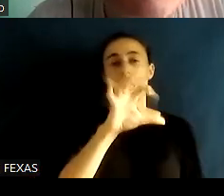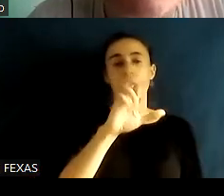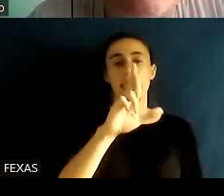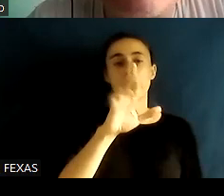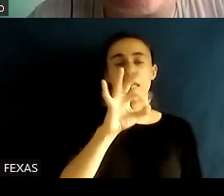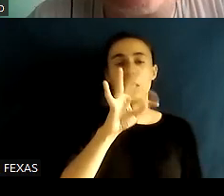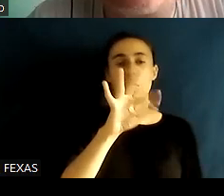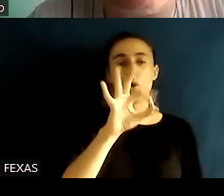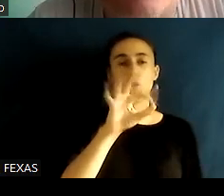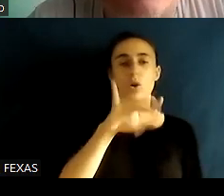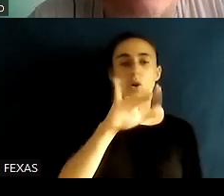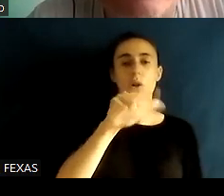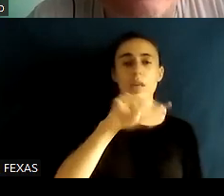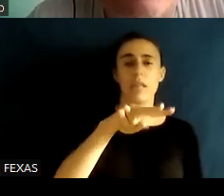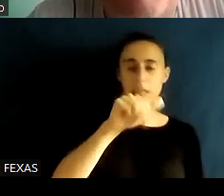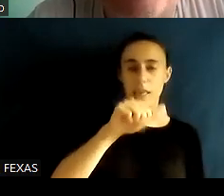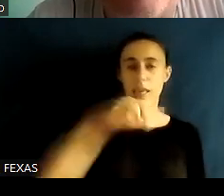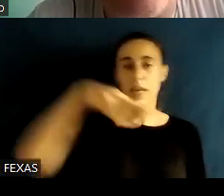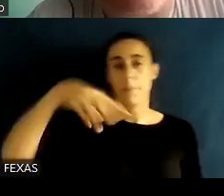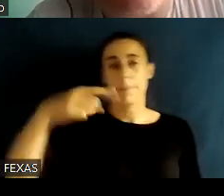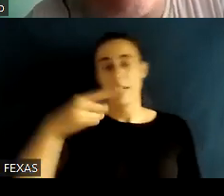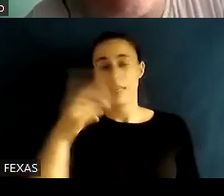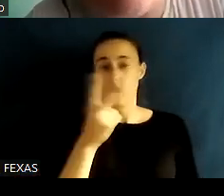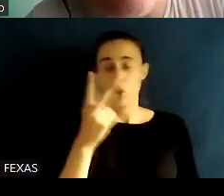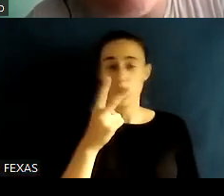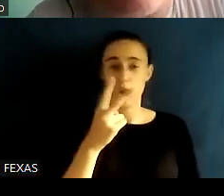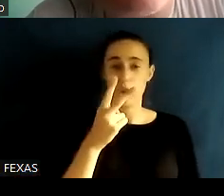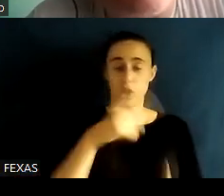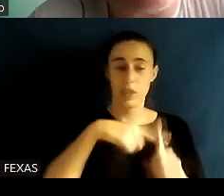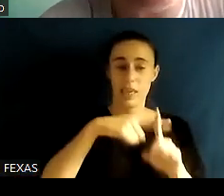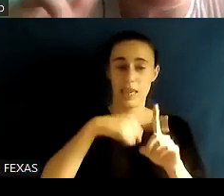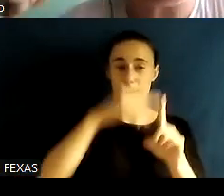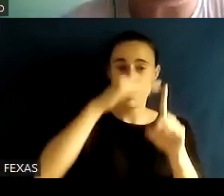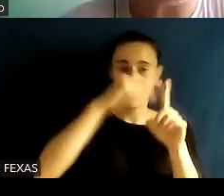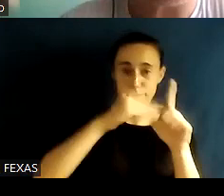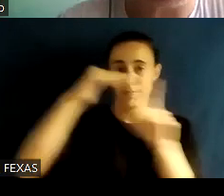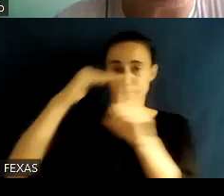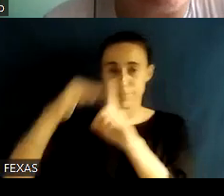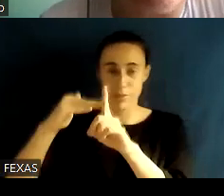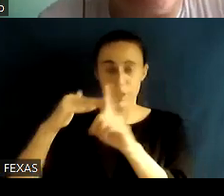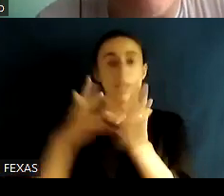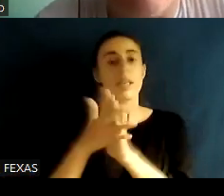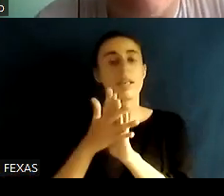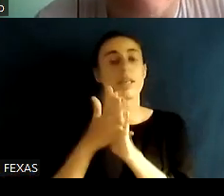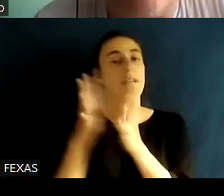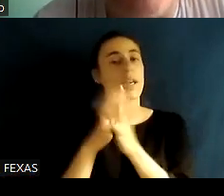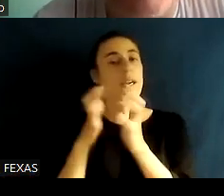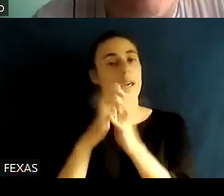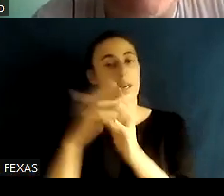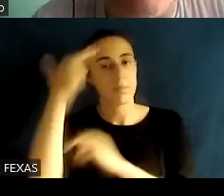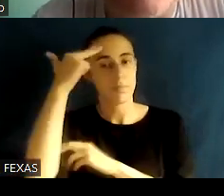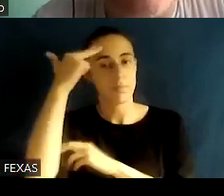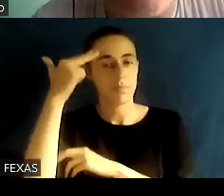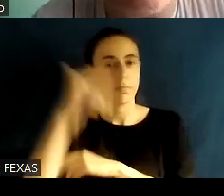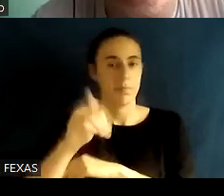conjuntamente aumentan la tendencia suicida de la persona. Por lo tanto, en personas en las que sí que haya verbalizada una idea suicida,